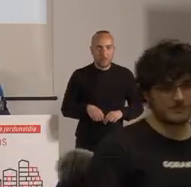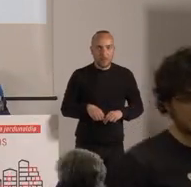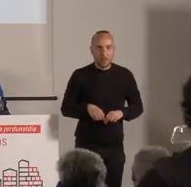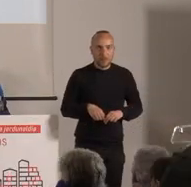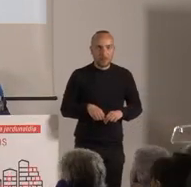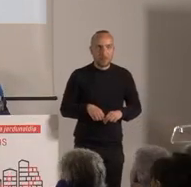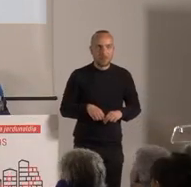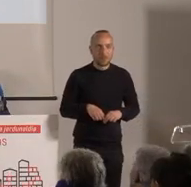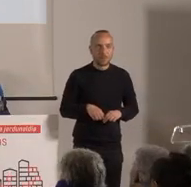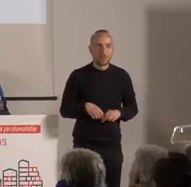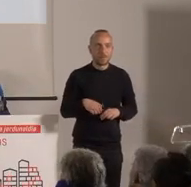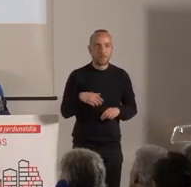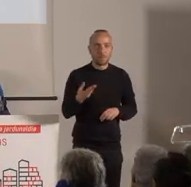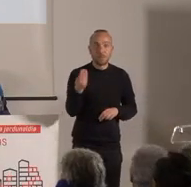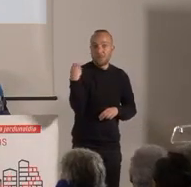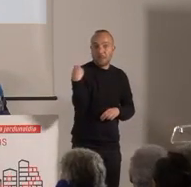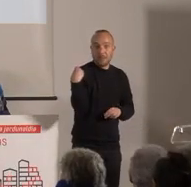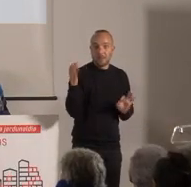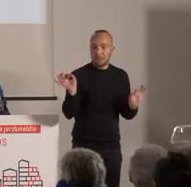¿No hay ninguna pregunta?